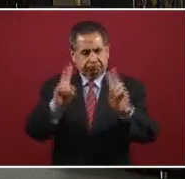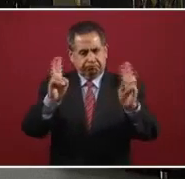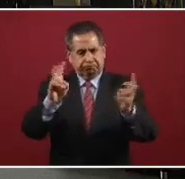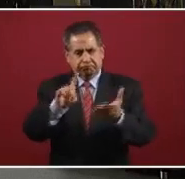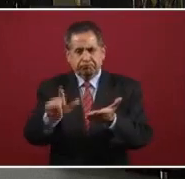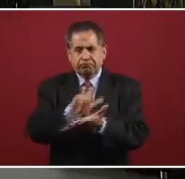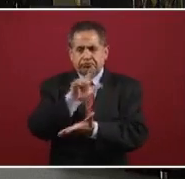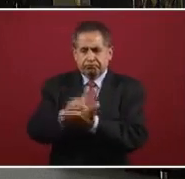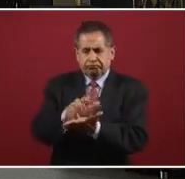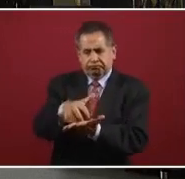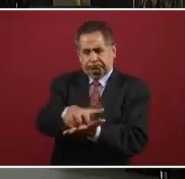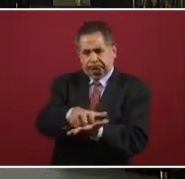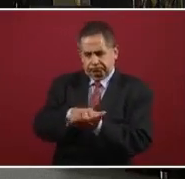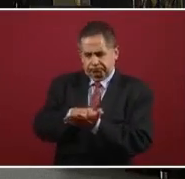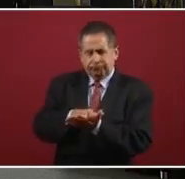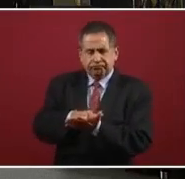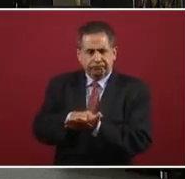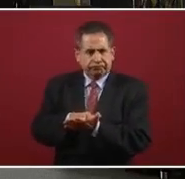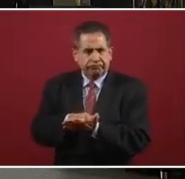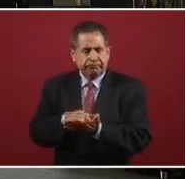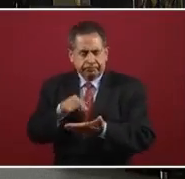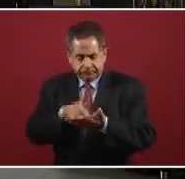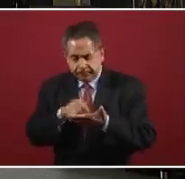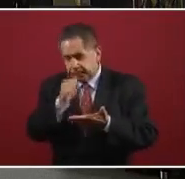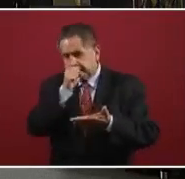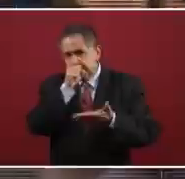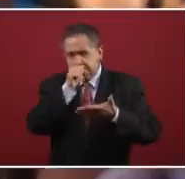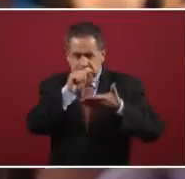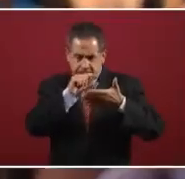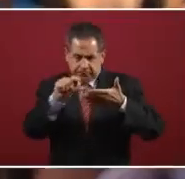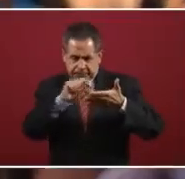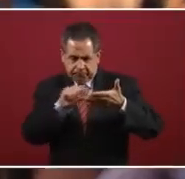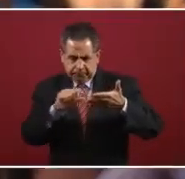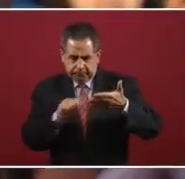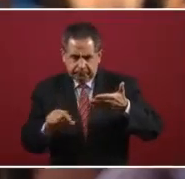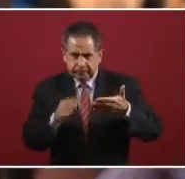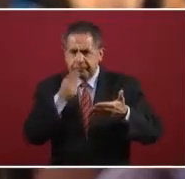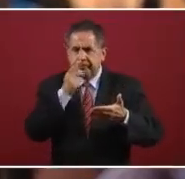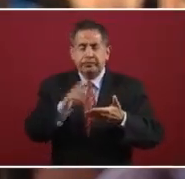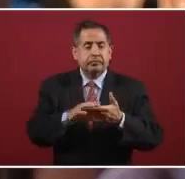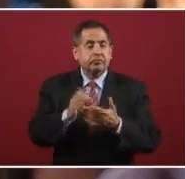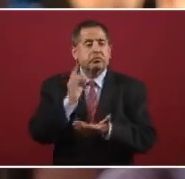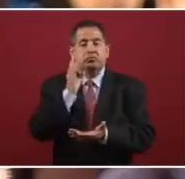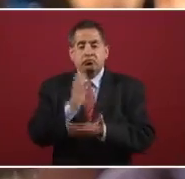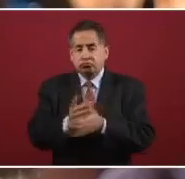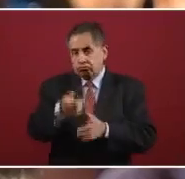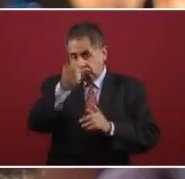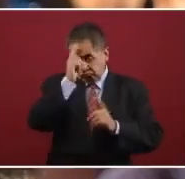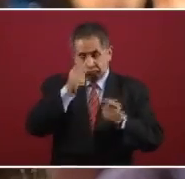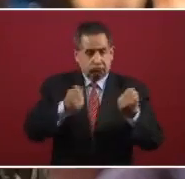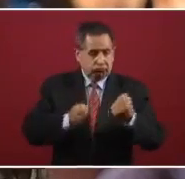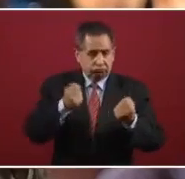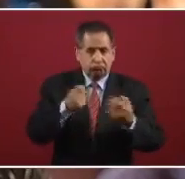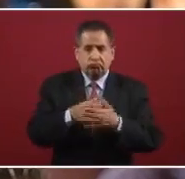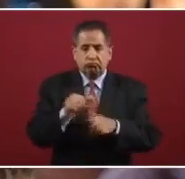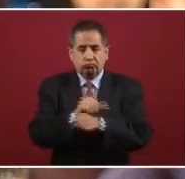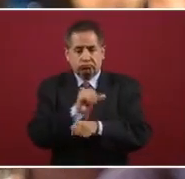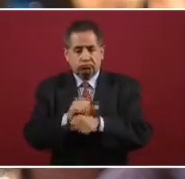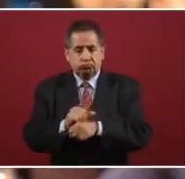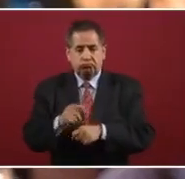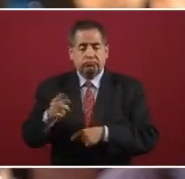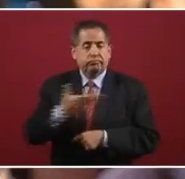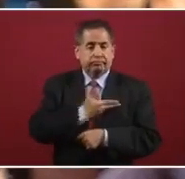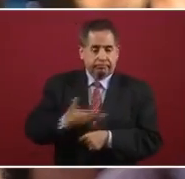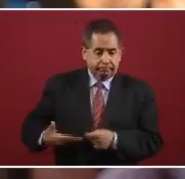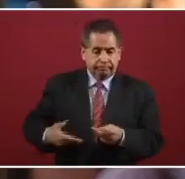de austeridad republicana. Hay un apartado que establece que únicamente podrán contar con choferes y vehículos asignados el titular del